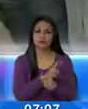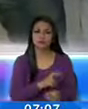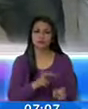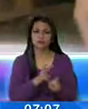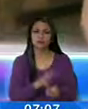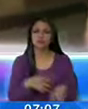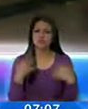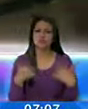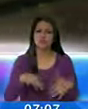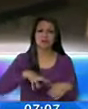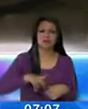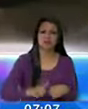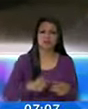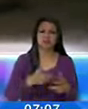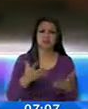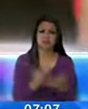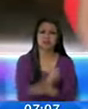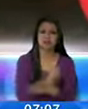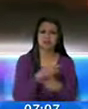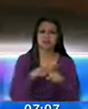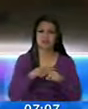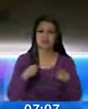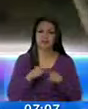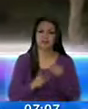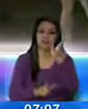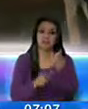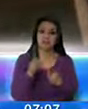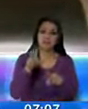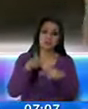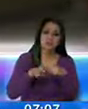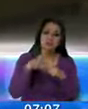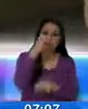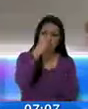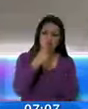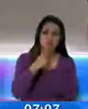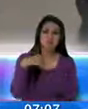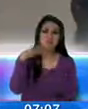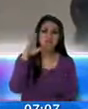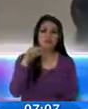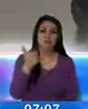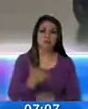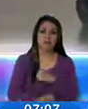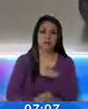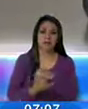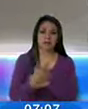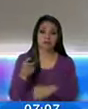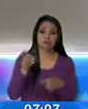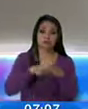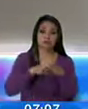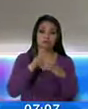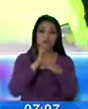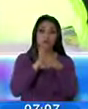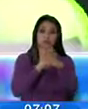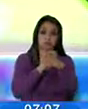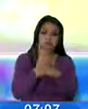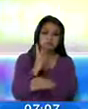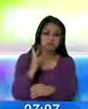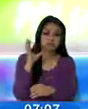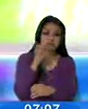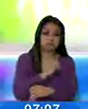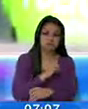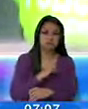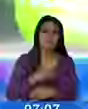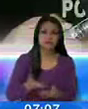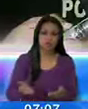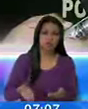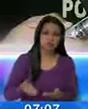lanzas, arranchadores, es decir, expertos en perfilar a pasajeros, sobre todo extranjeros, que viajaban en buses interprovinciales y llevaban cosas de